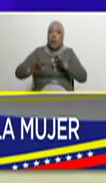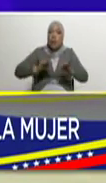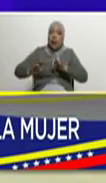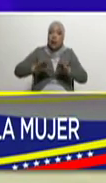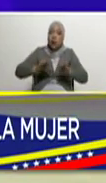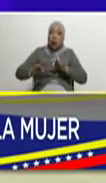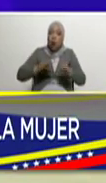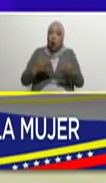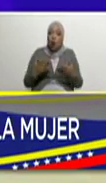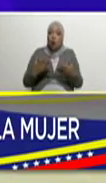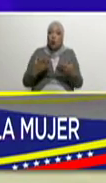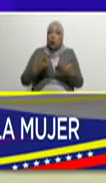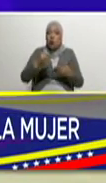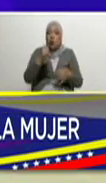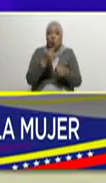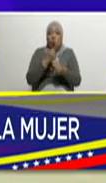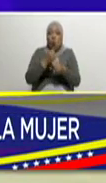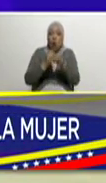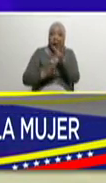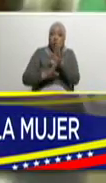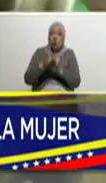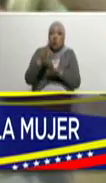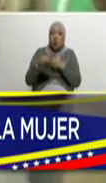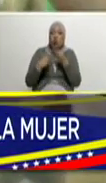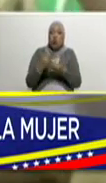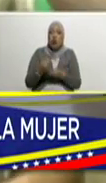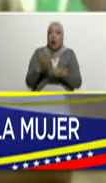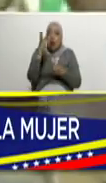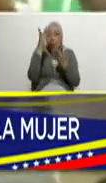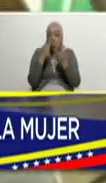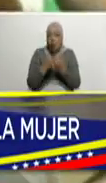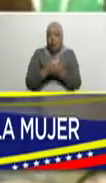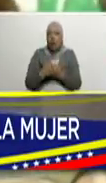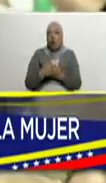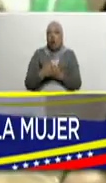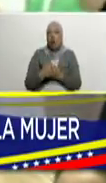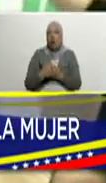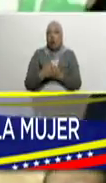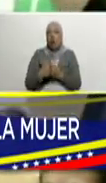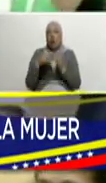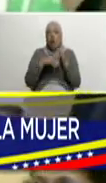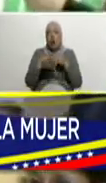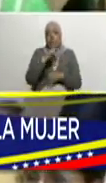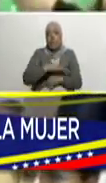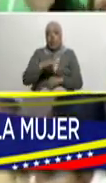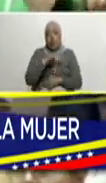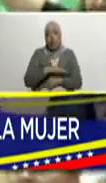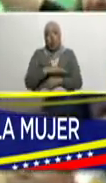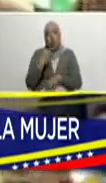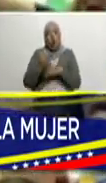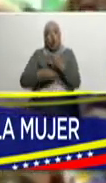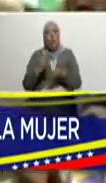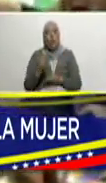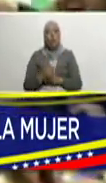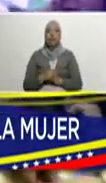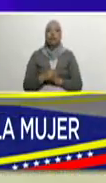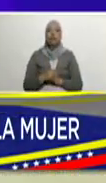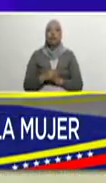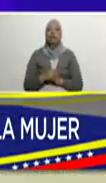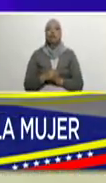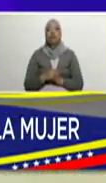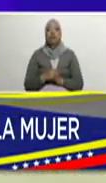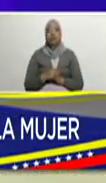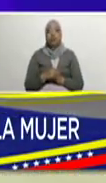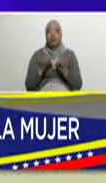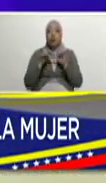preparadoras, tenemos que crecer en el número, en las bases de misiones, tenemos que